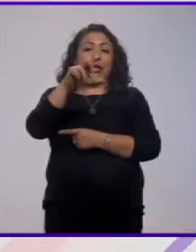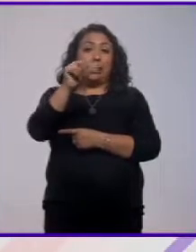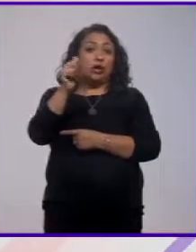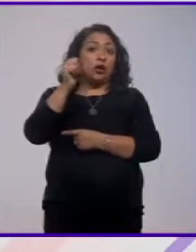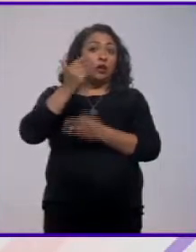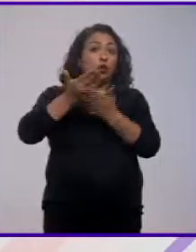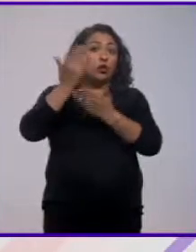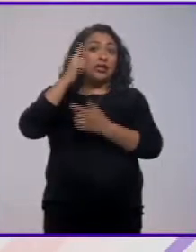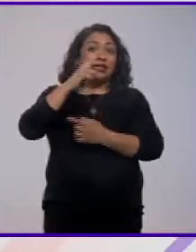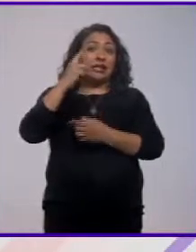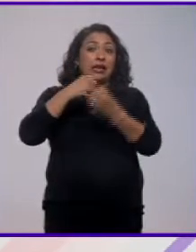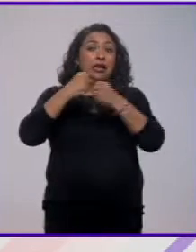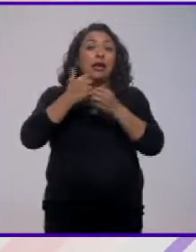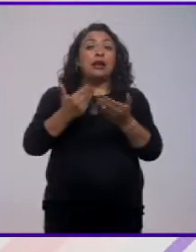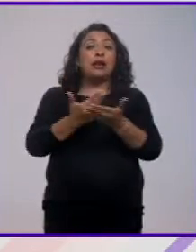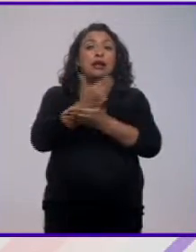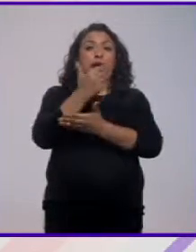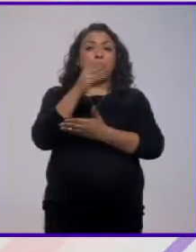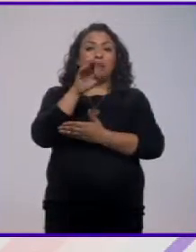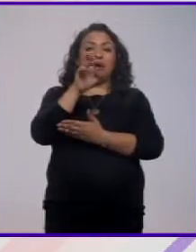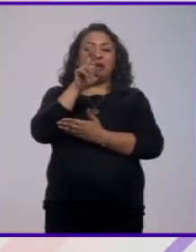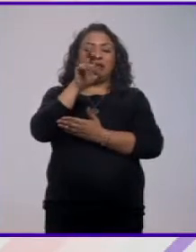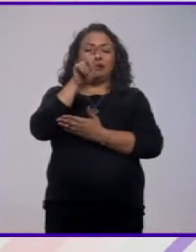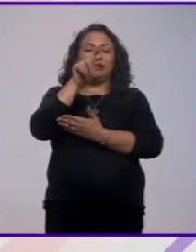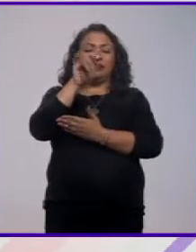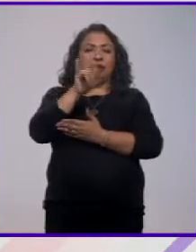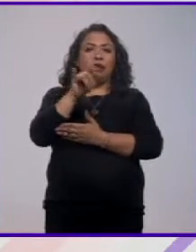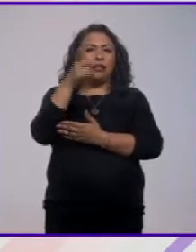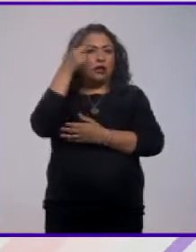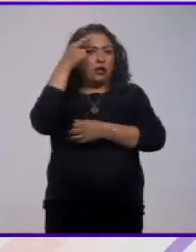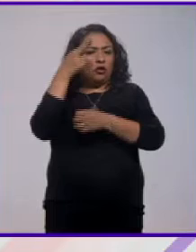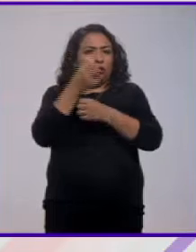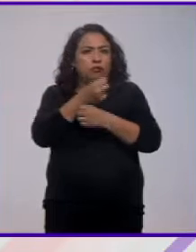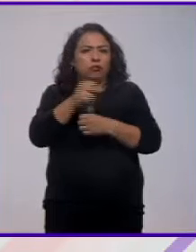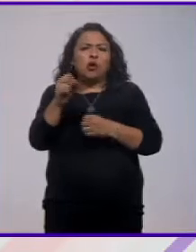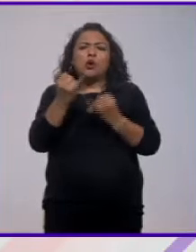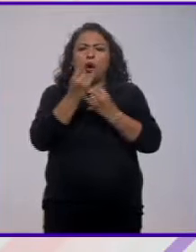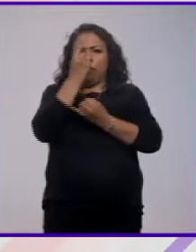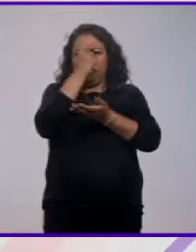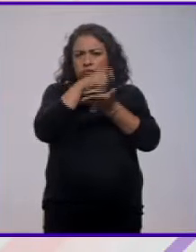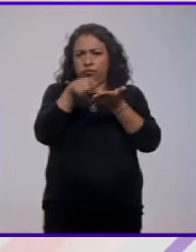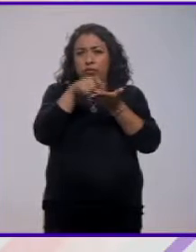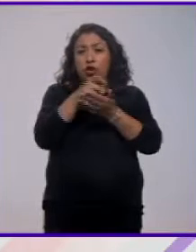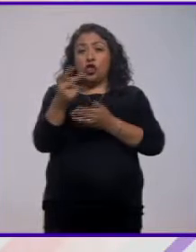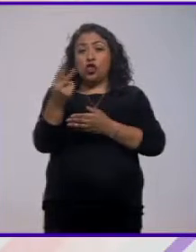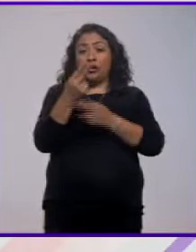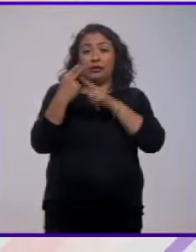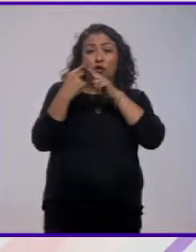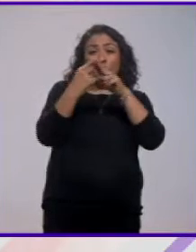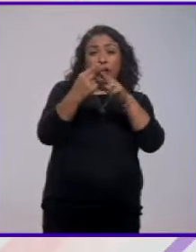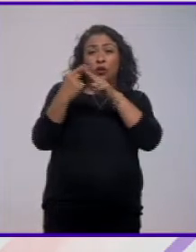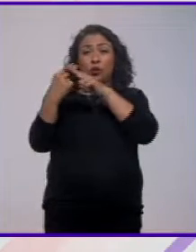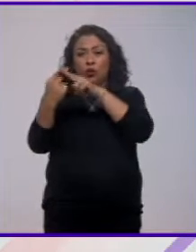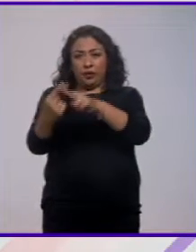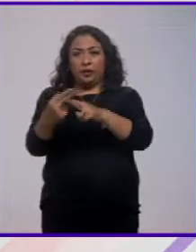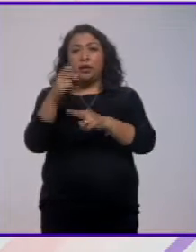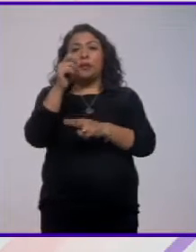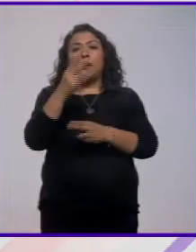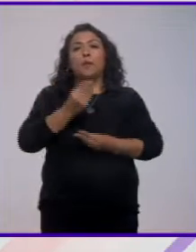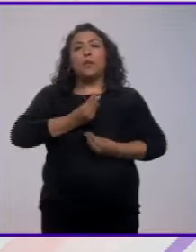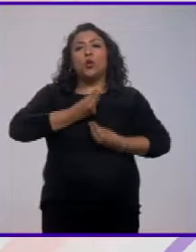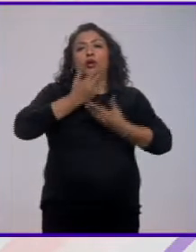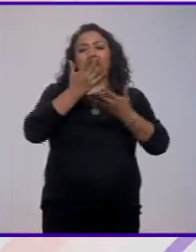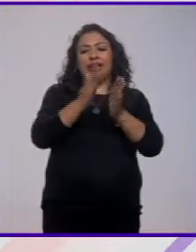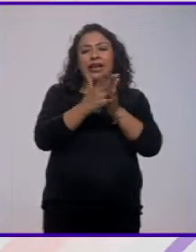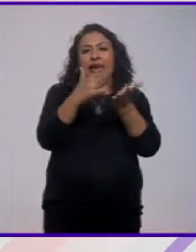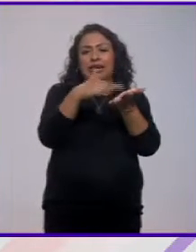años nació Leonard Bernstein, un gran director, pero también compositor. Estos dos aniversarios, además de la poesía